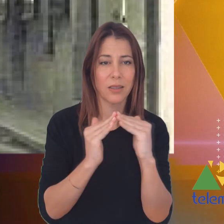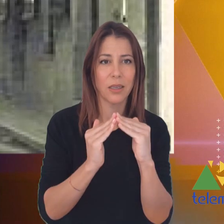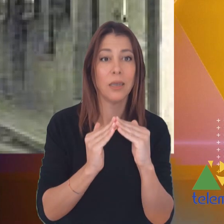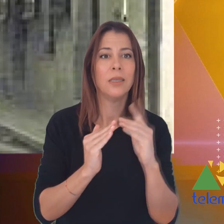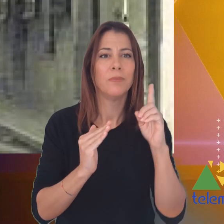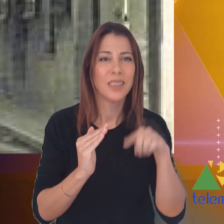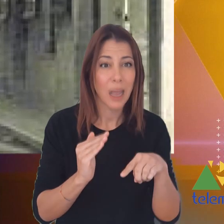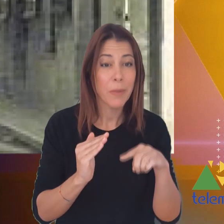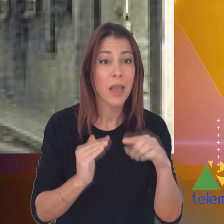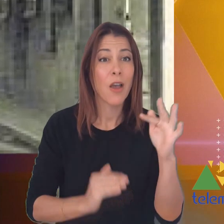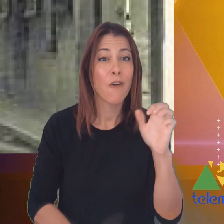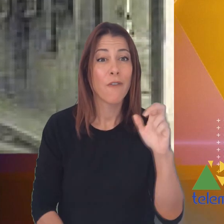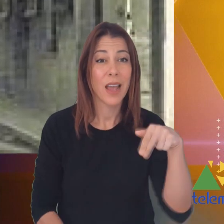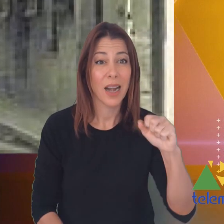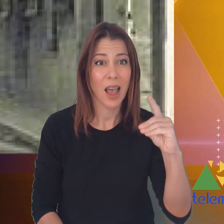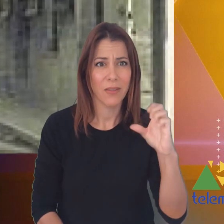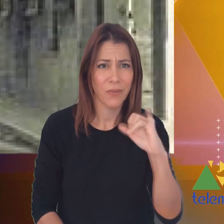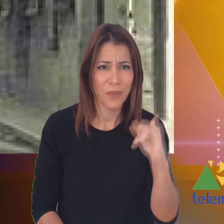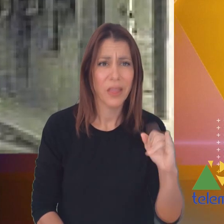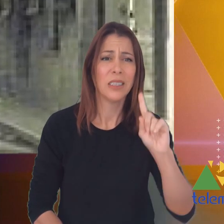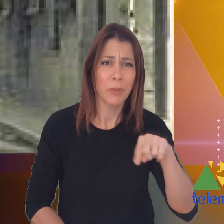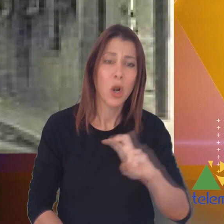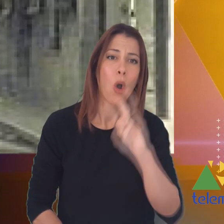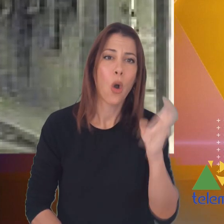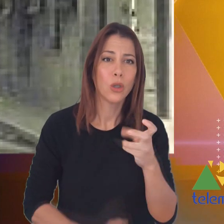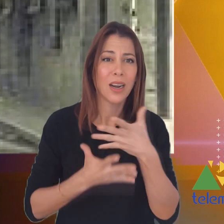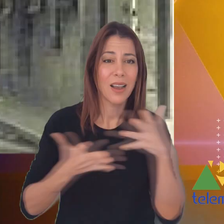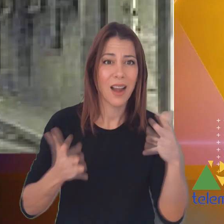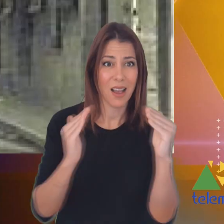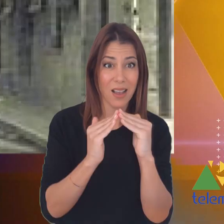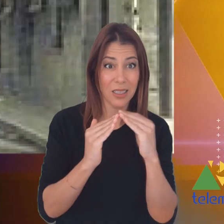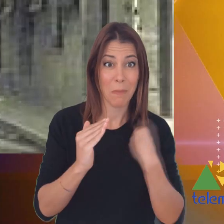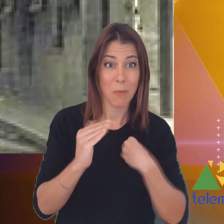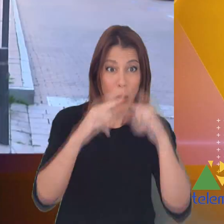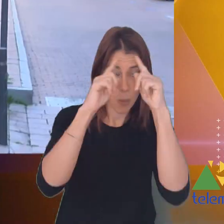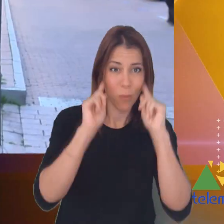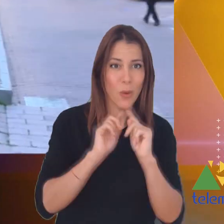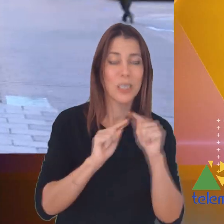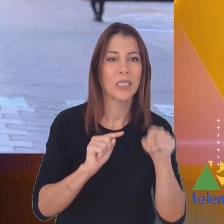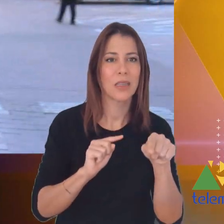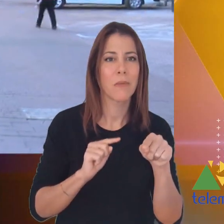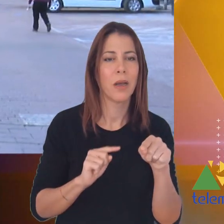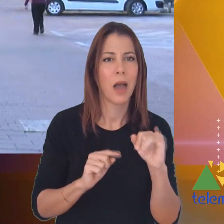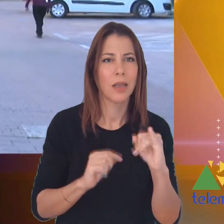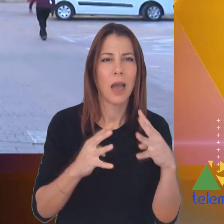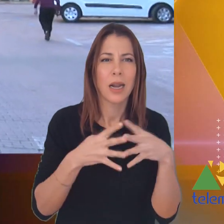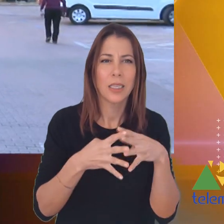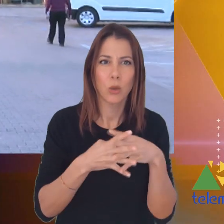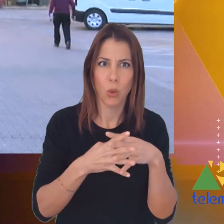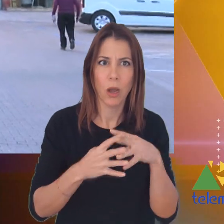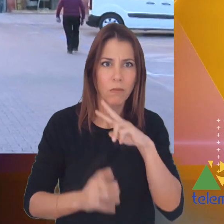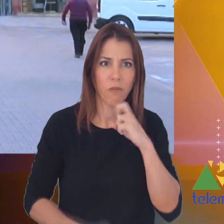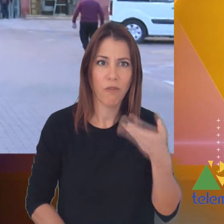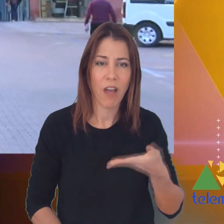y la casa de Fernández Castani conformaban, y otra gran casa que había donde estaba la Purísima, conformaban pues una arquitectura de cierto